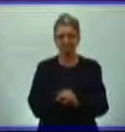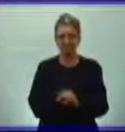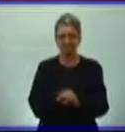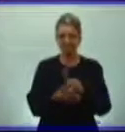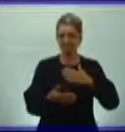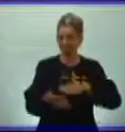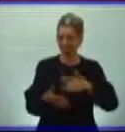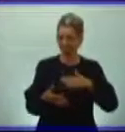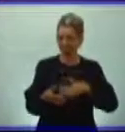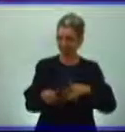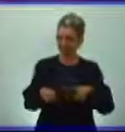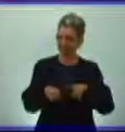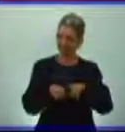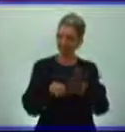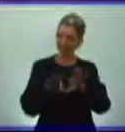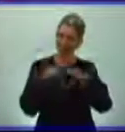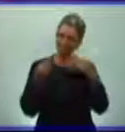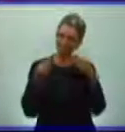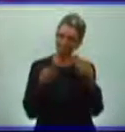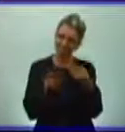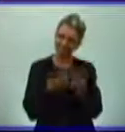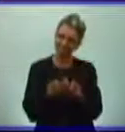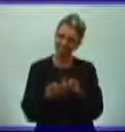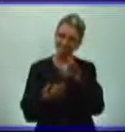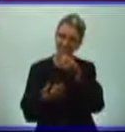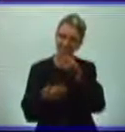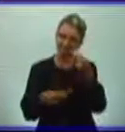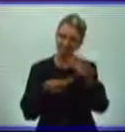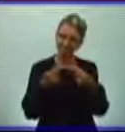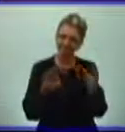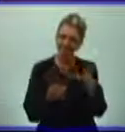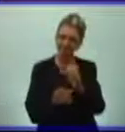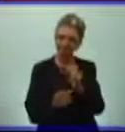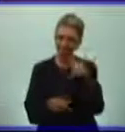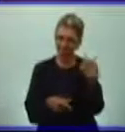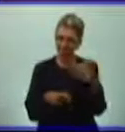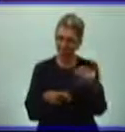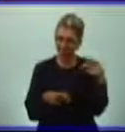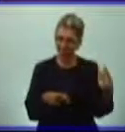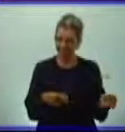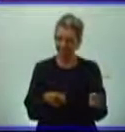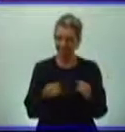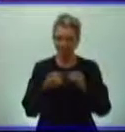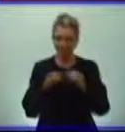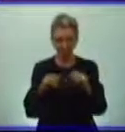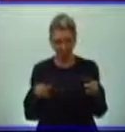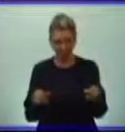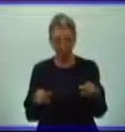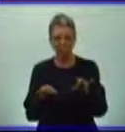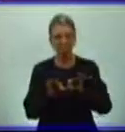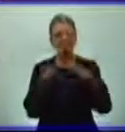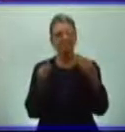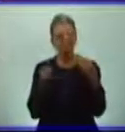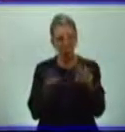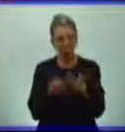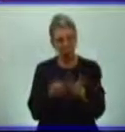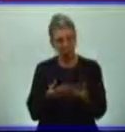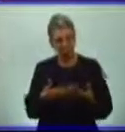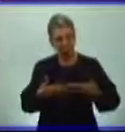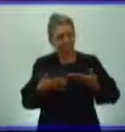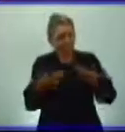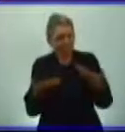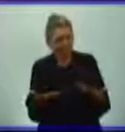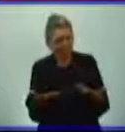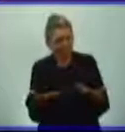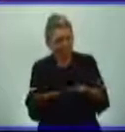Espero que de conjunto con sus familiares puedan realizar todas las actividades que se les ha orientado. A la familia los exhorto a